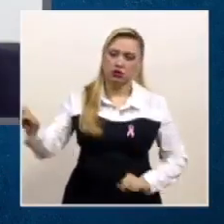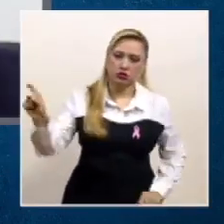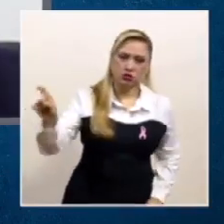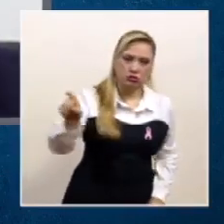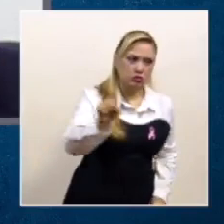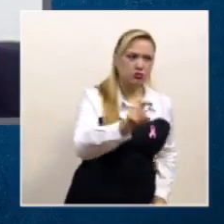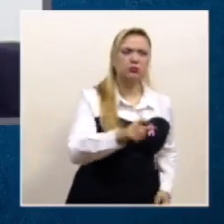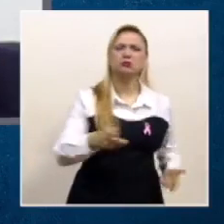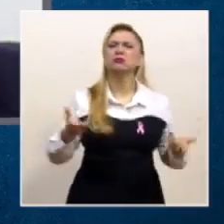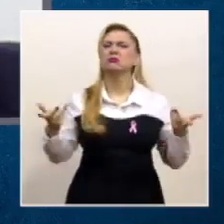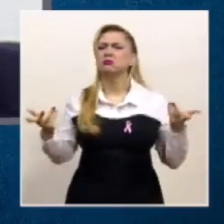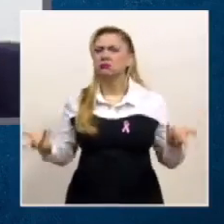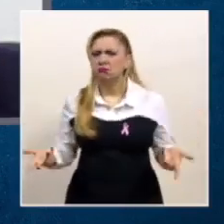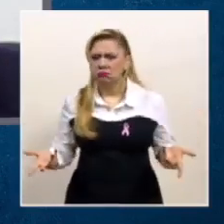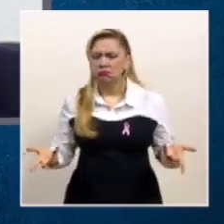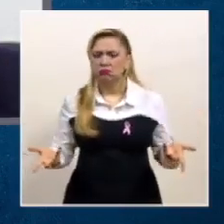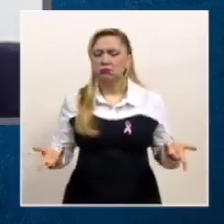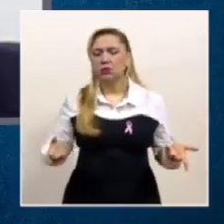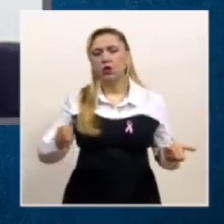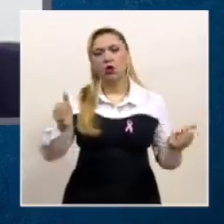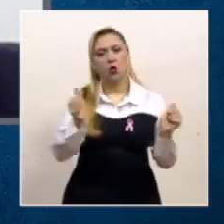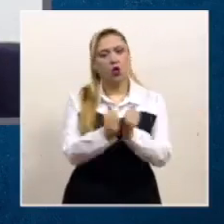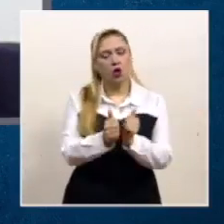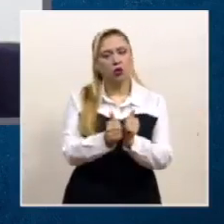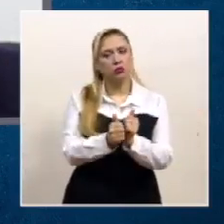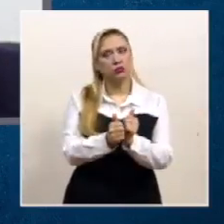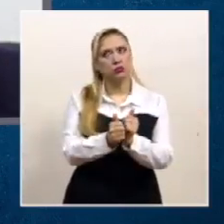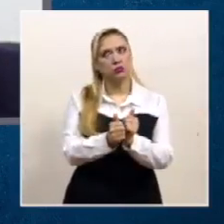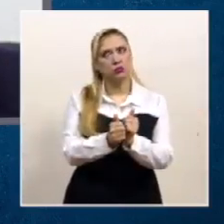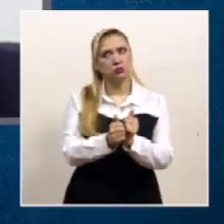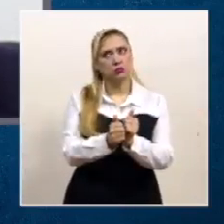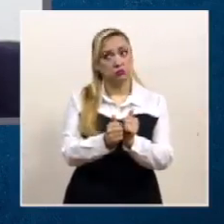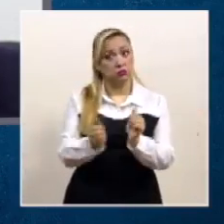que registraran mediante fórmulas en sus dos